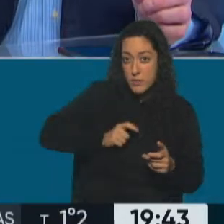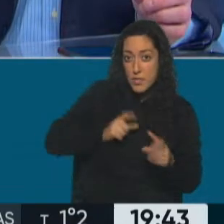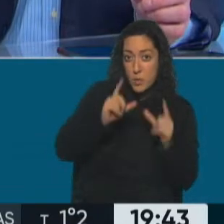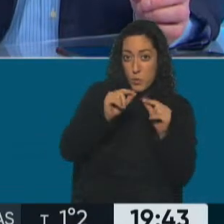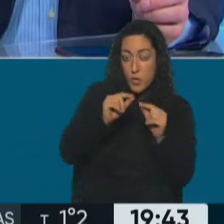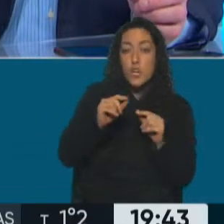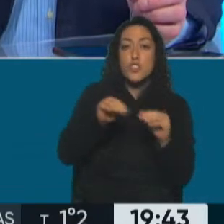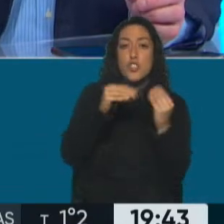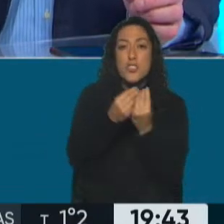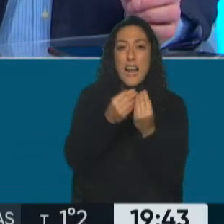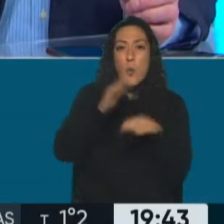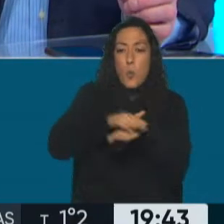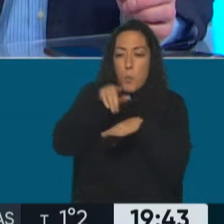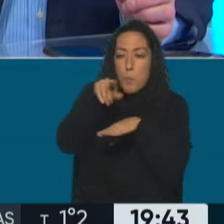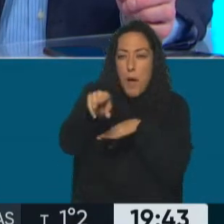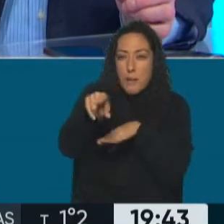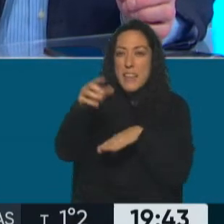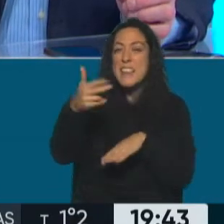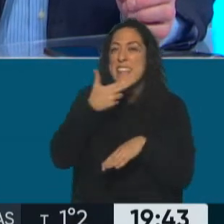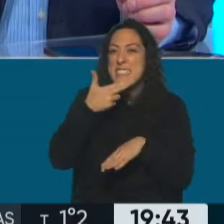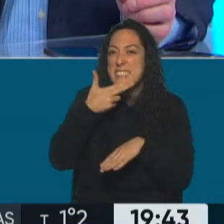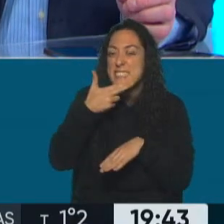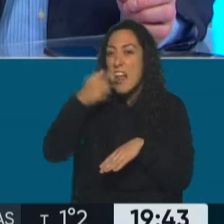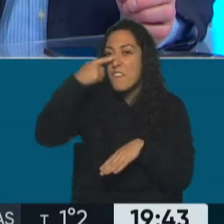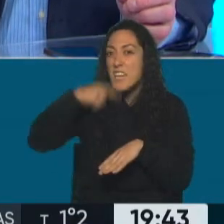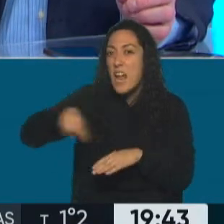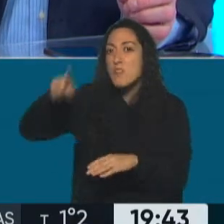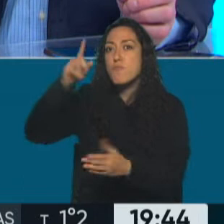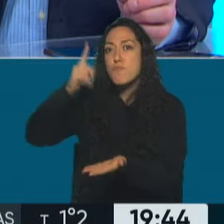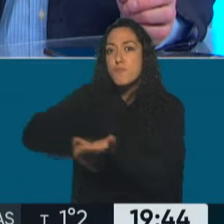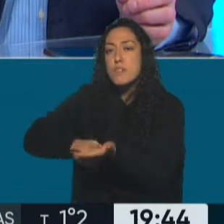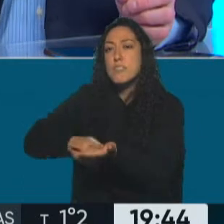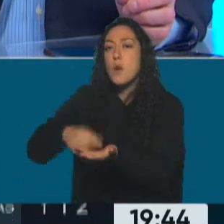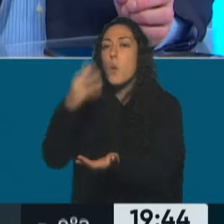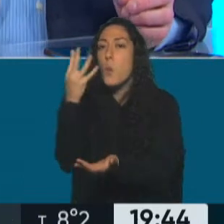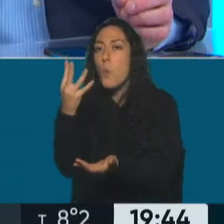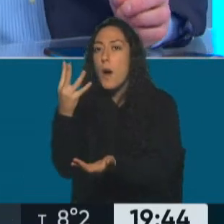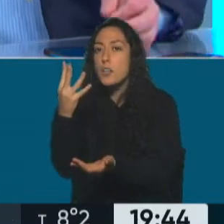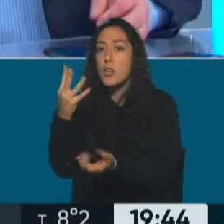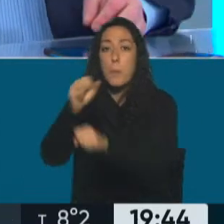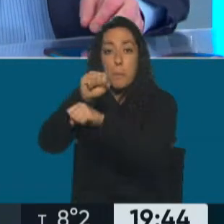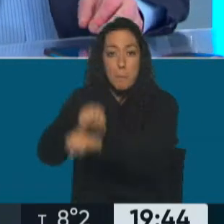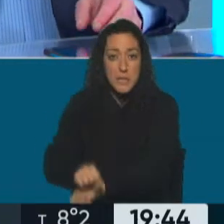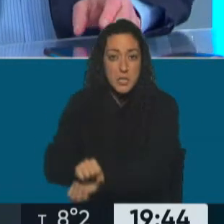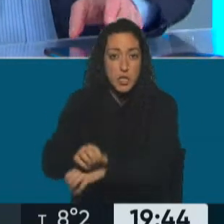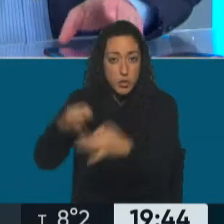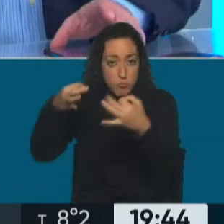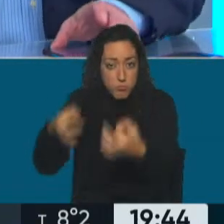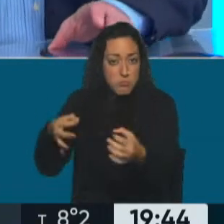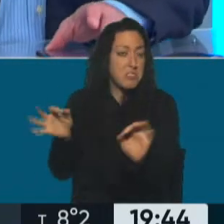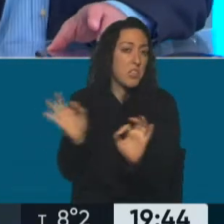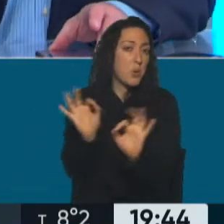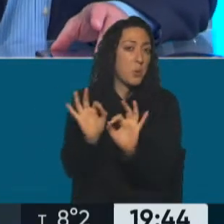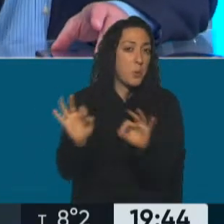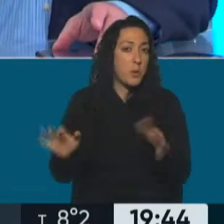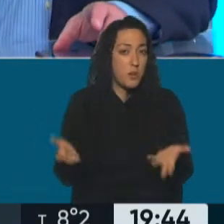17 imputados hubo solo cuatro condenados y ninguno con penas de prisión de cumplimiento efectivo lo